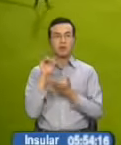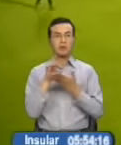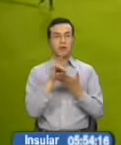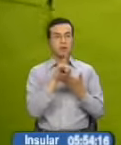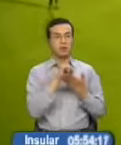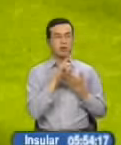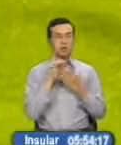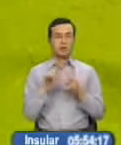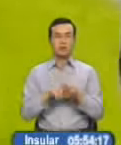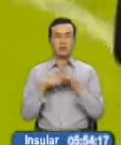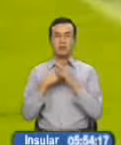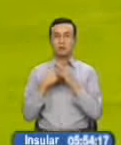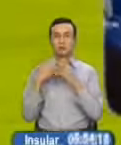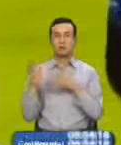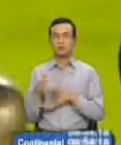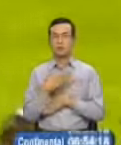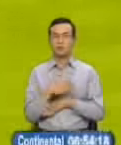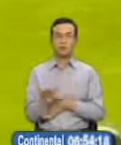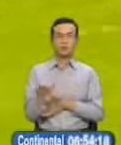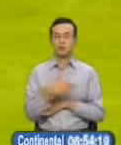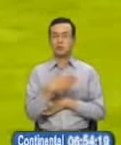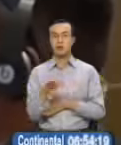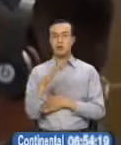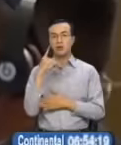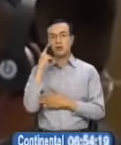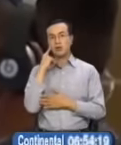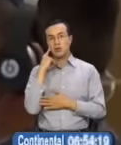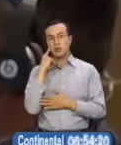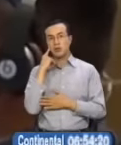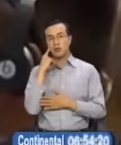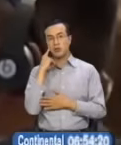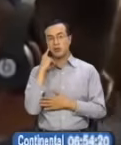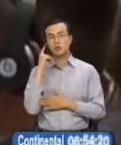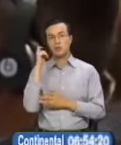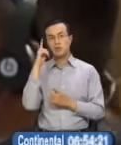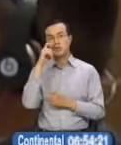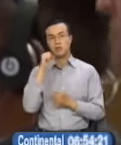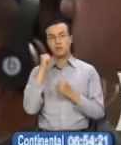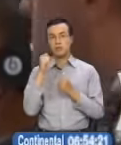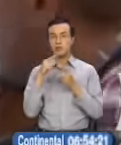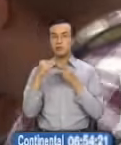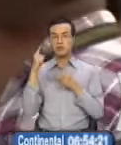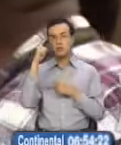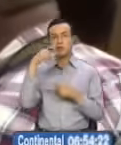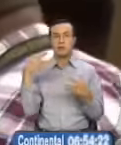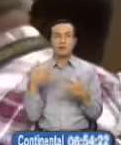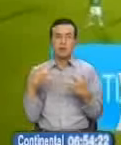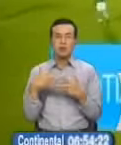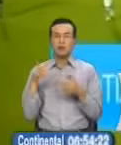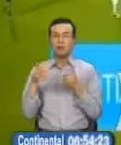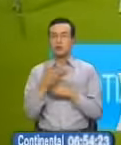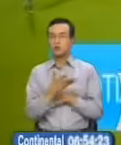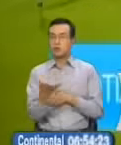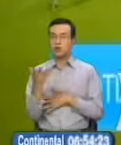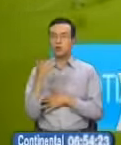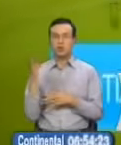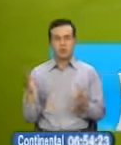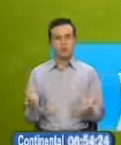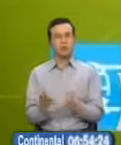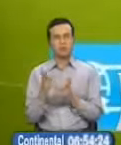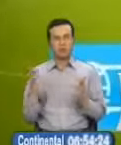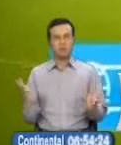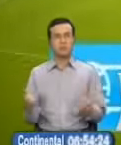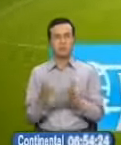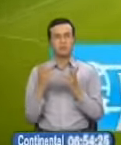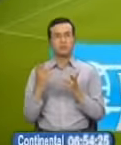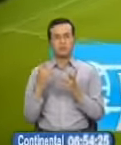cuando empieza a correr el balón y cuando no empiezan a generar, eso le puede jugar muy en contra por los nervios, por la gente también que empuja muchísimo,